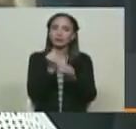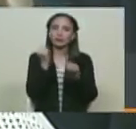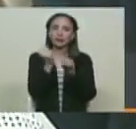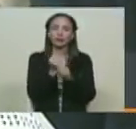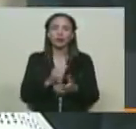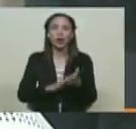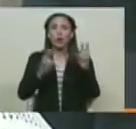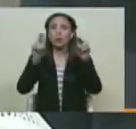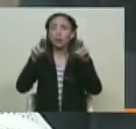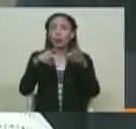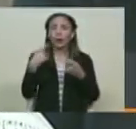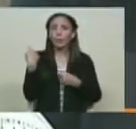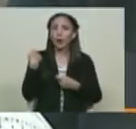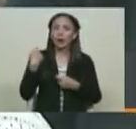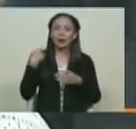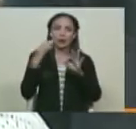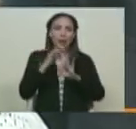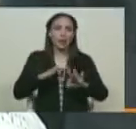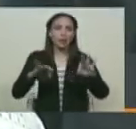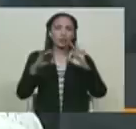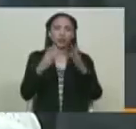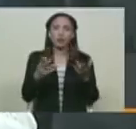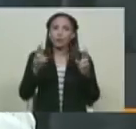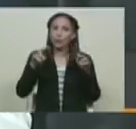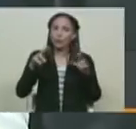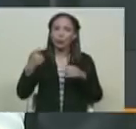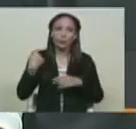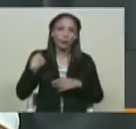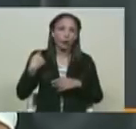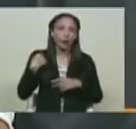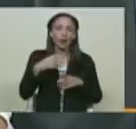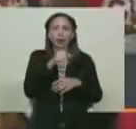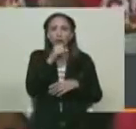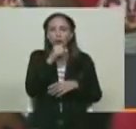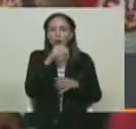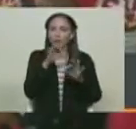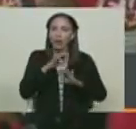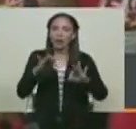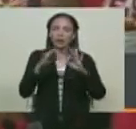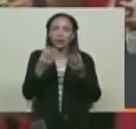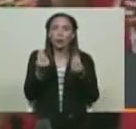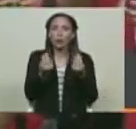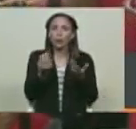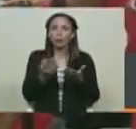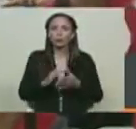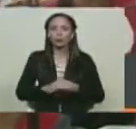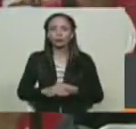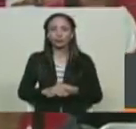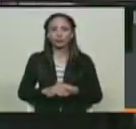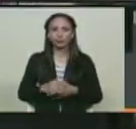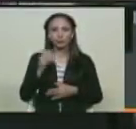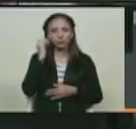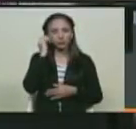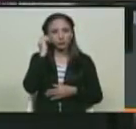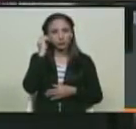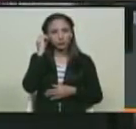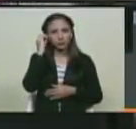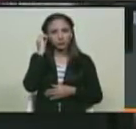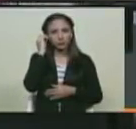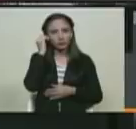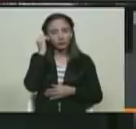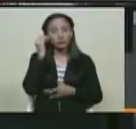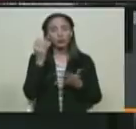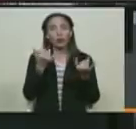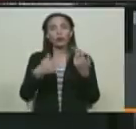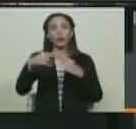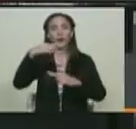Y nunca tuvieron posibilidad de inscribirse ni en el Seguro Social, ni en ningún sistema de seguridad social. Y la revolución con el carnet de